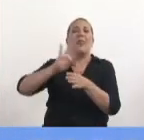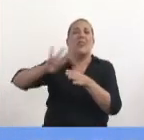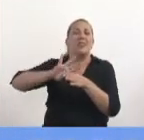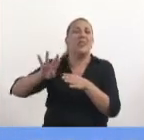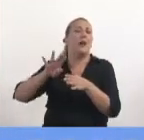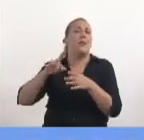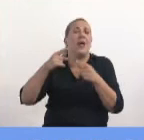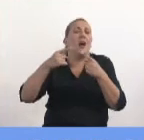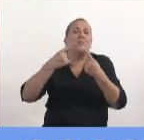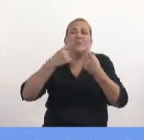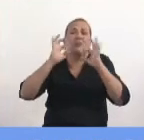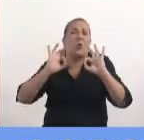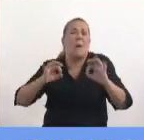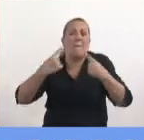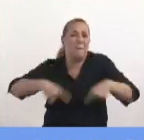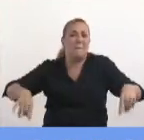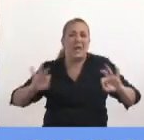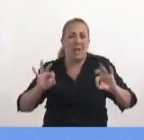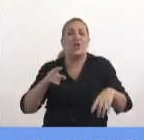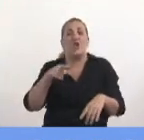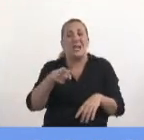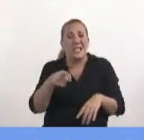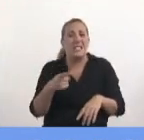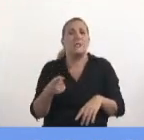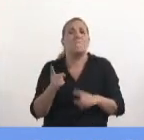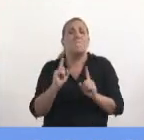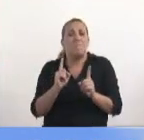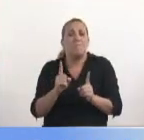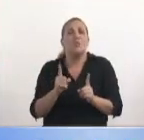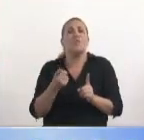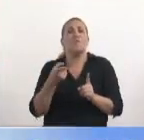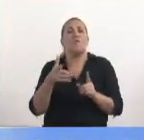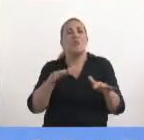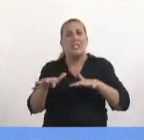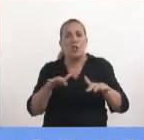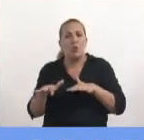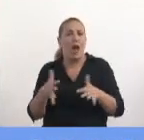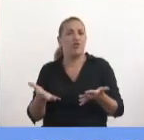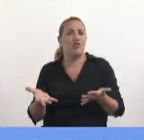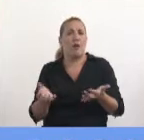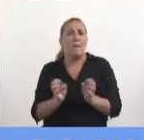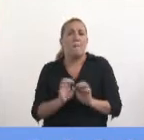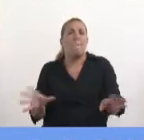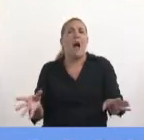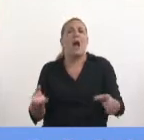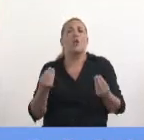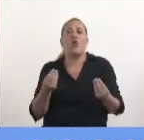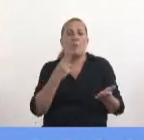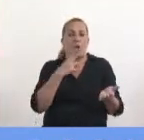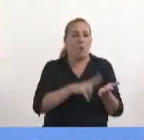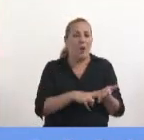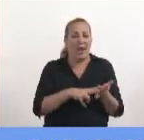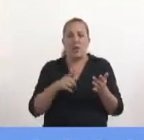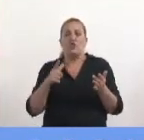tipos y de todos los colores. Y ahí es donde plantea una situación injusta de reducción de impuestos. Yo